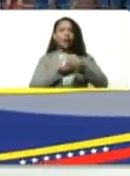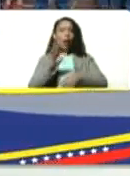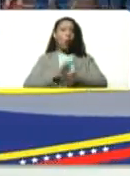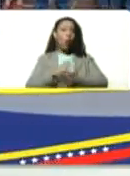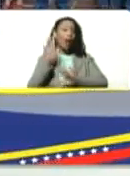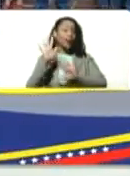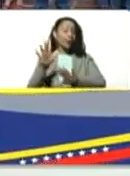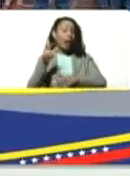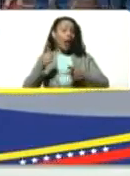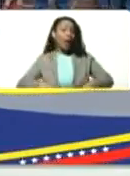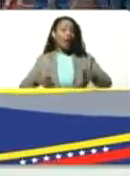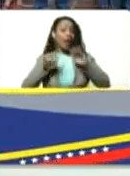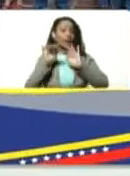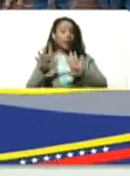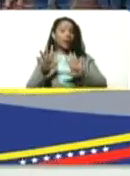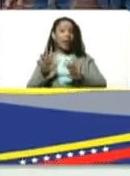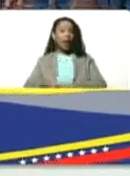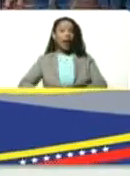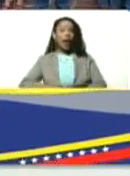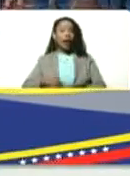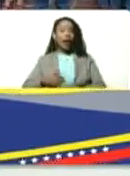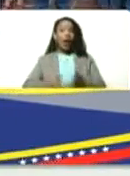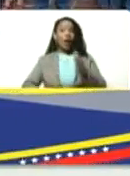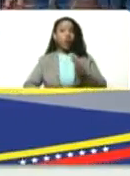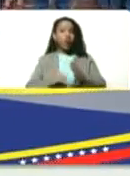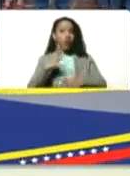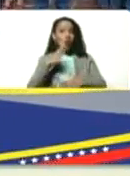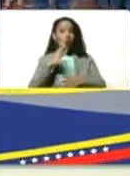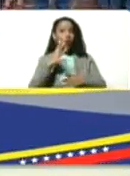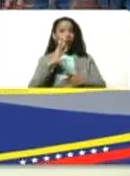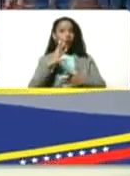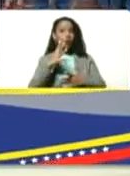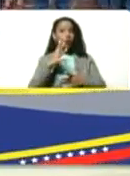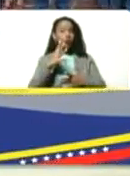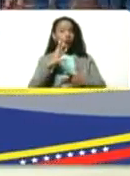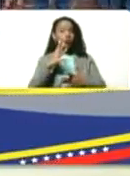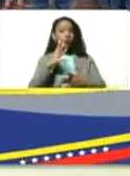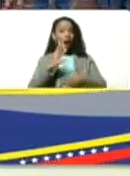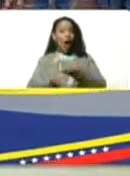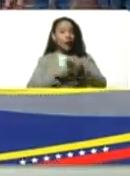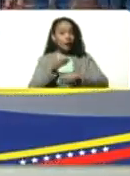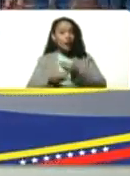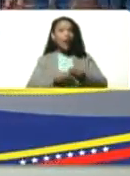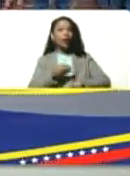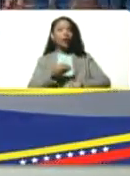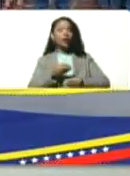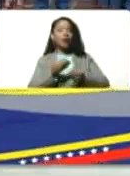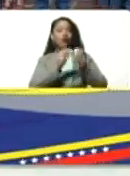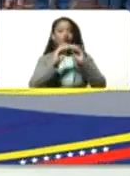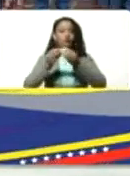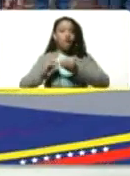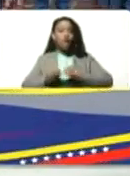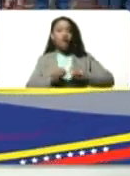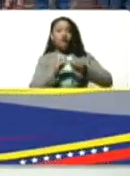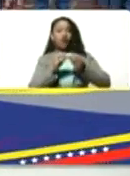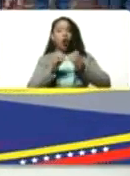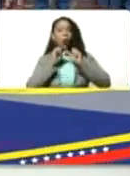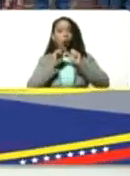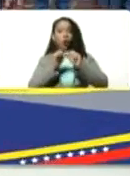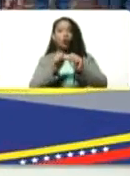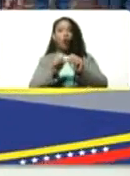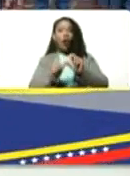es la vida. La vida es fundación, refundación, hacer, rehacer,